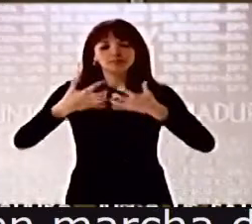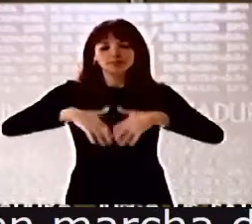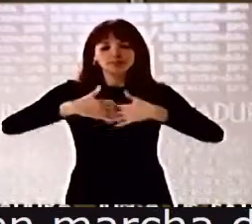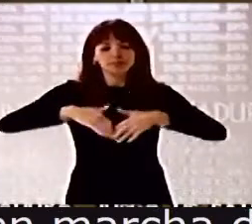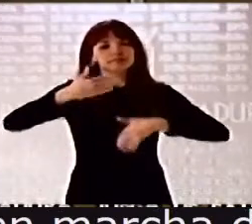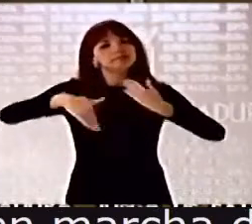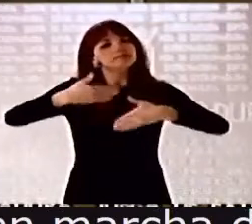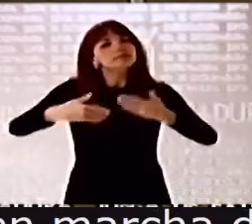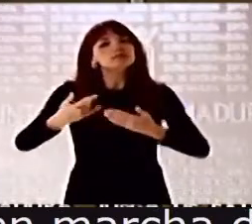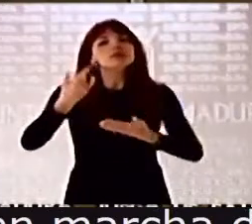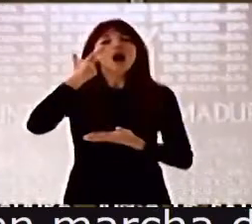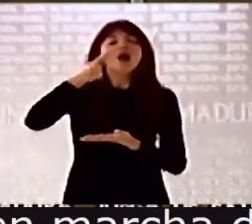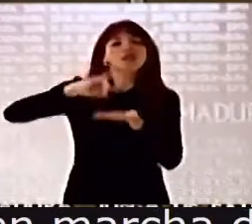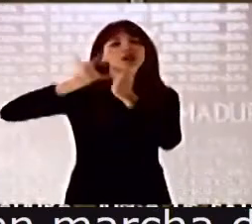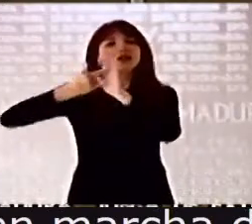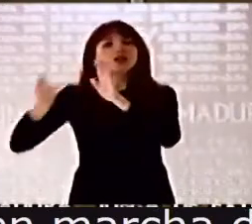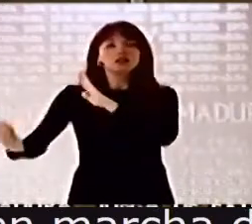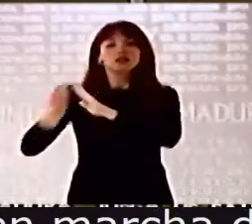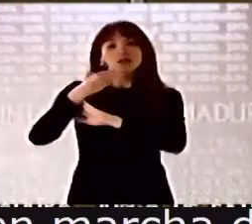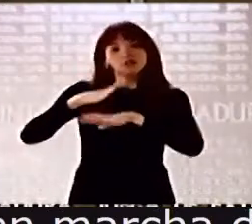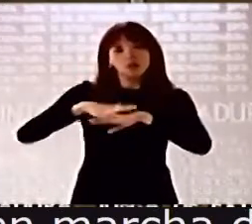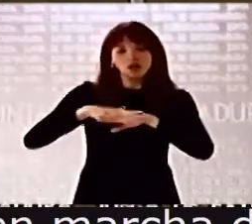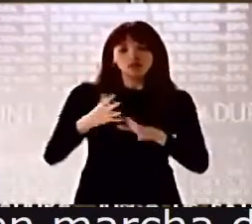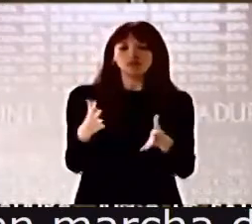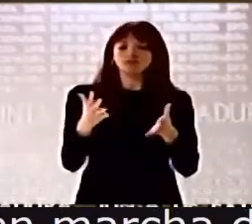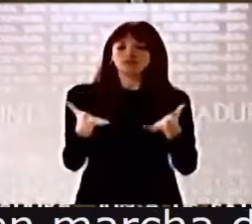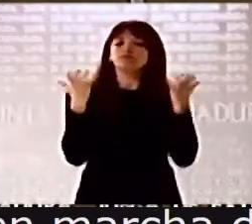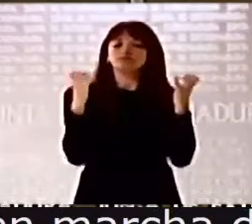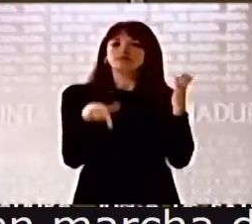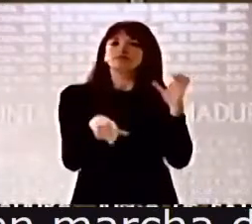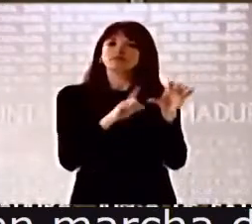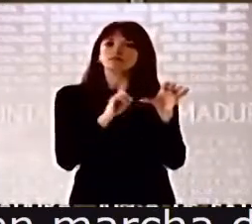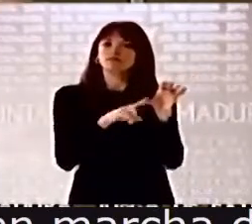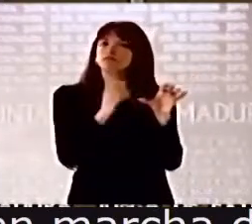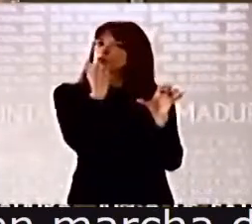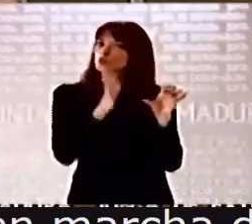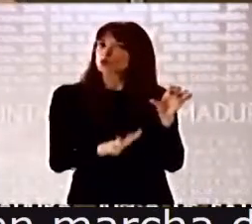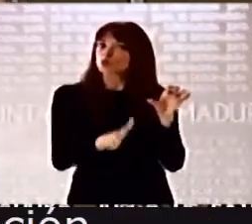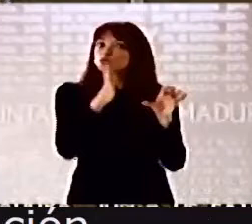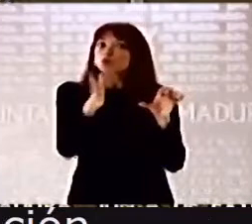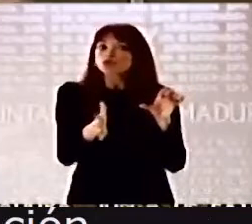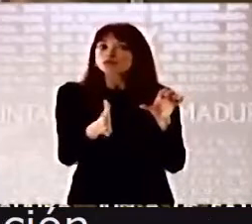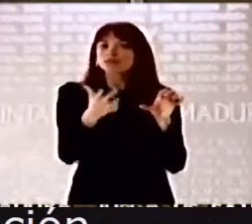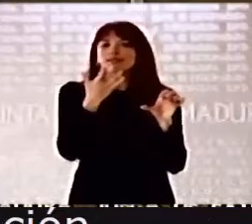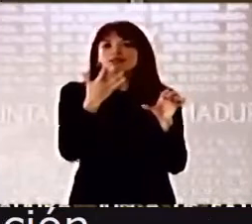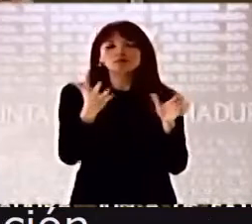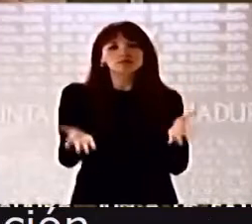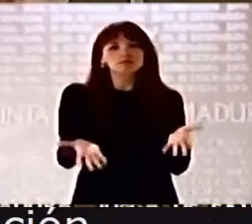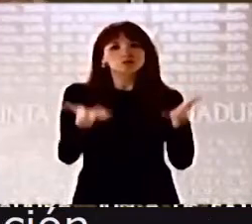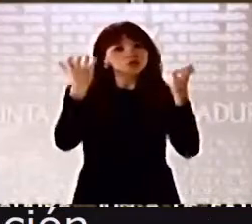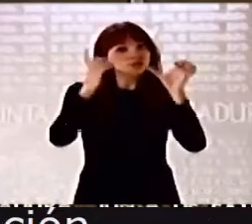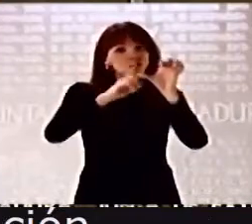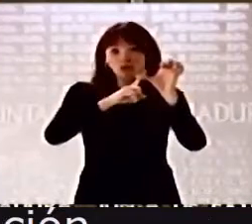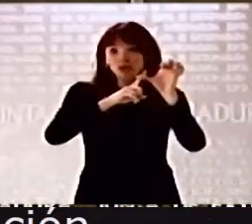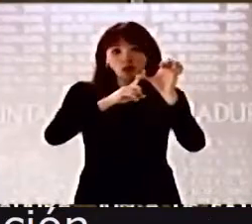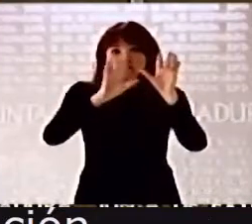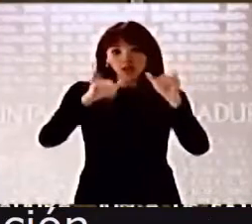revisión de la financiación autonómica, será bueno para Extremadura, porque si no es bueno para Extremadura, no será,